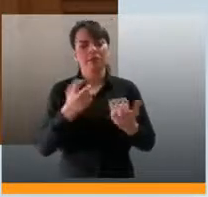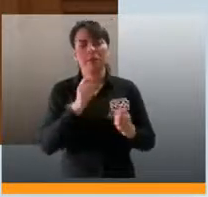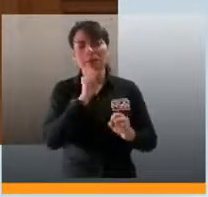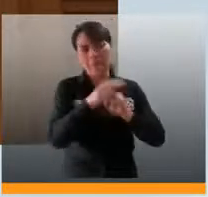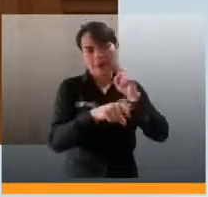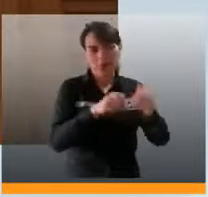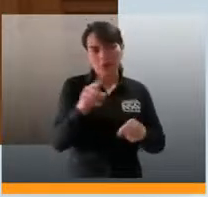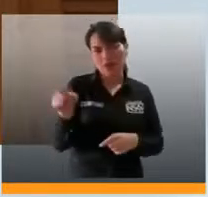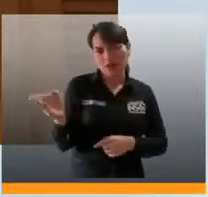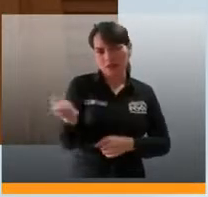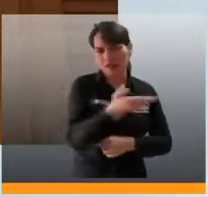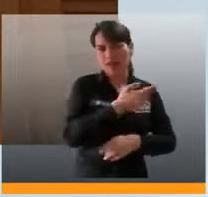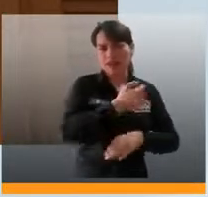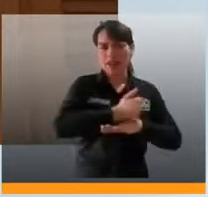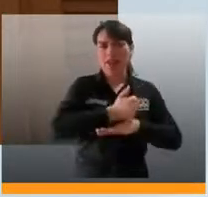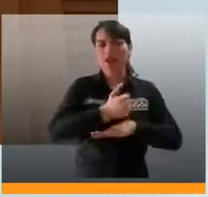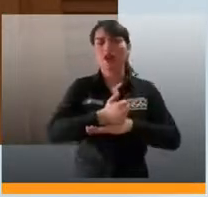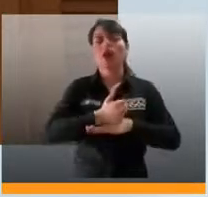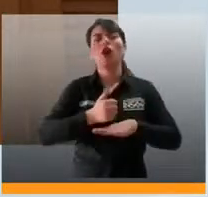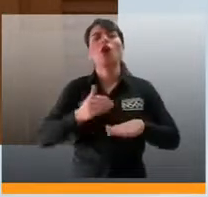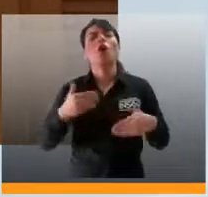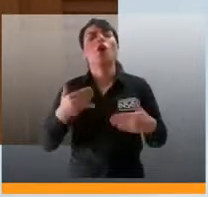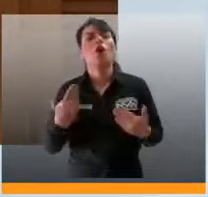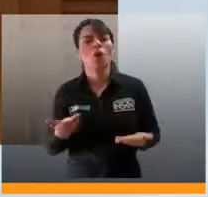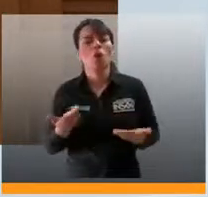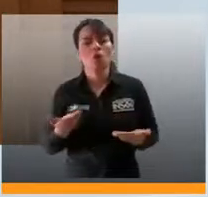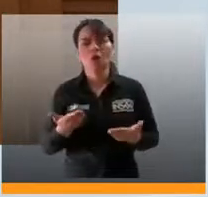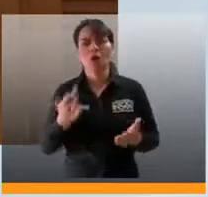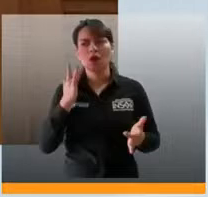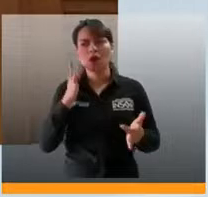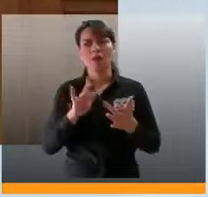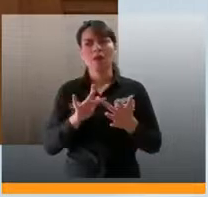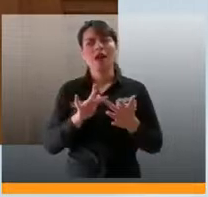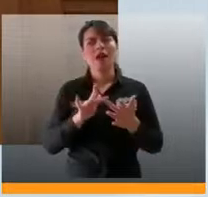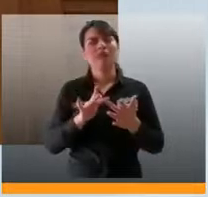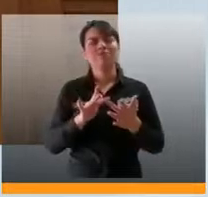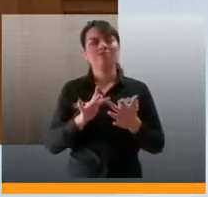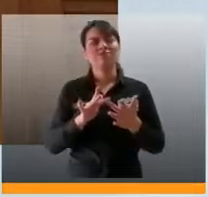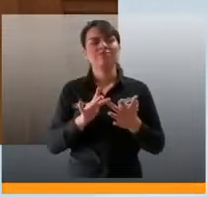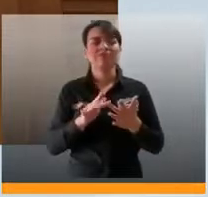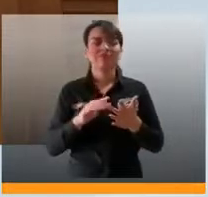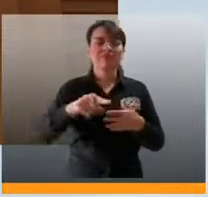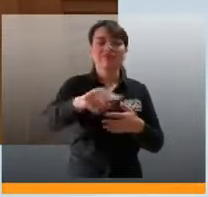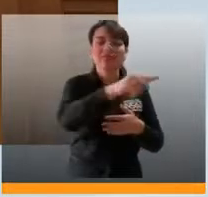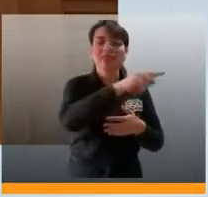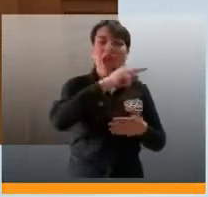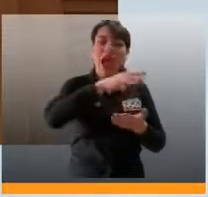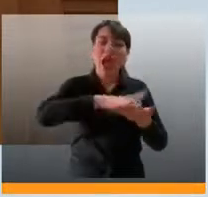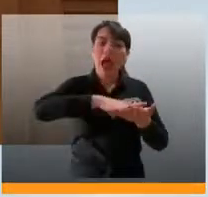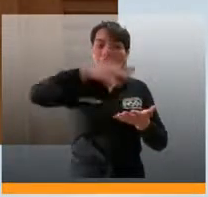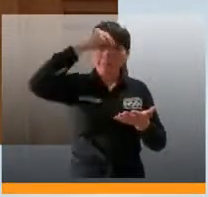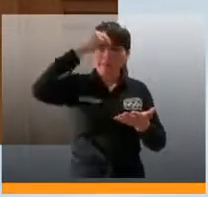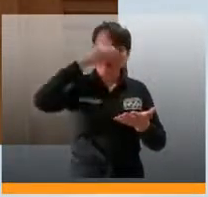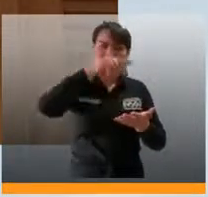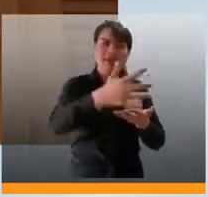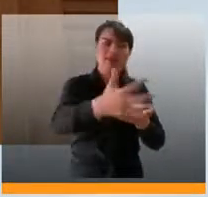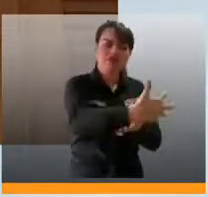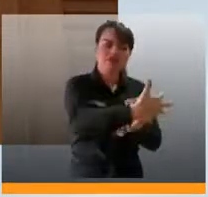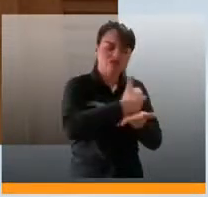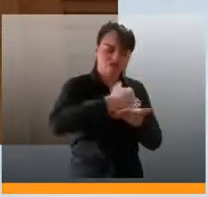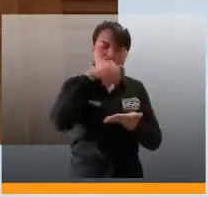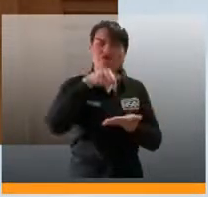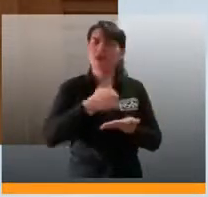ustedes, rectores, cómo se aborda el proceso de los resultados de aprendizaje hoy con el contexto